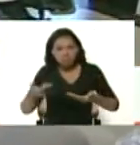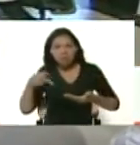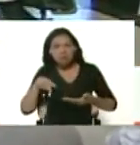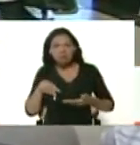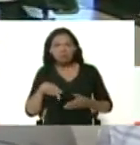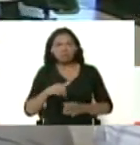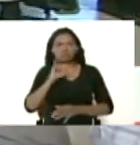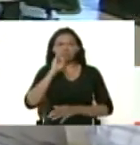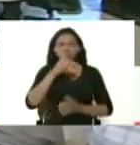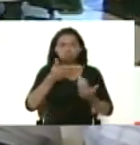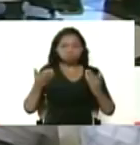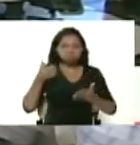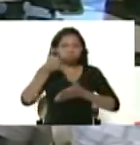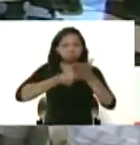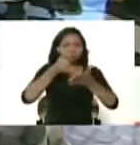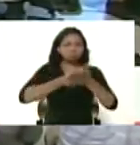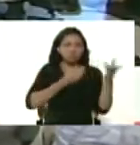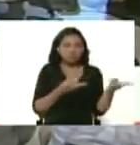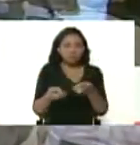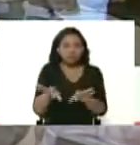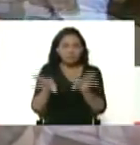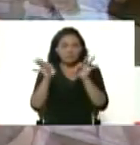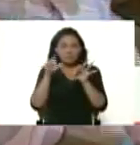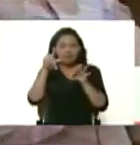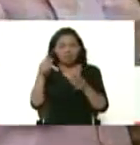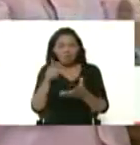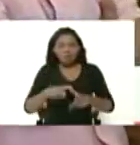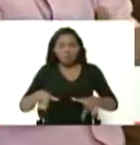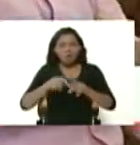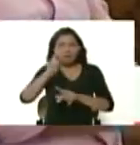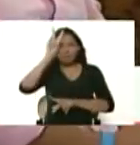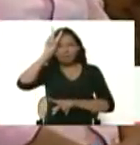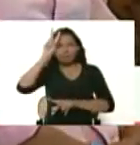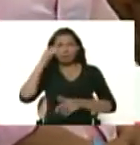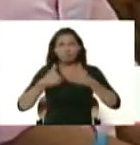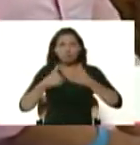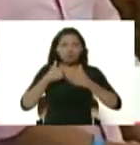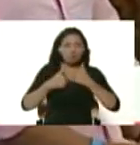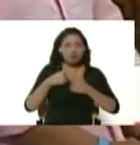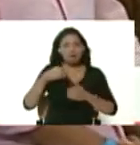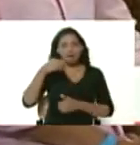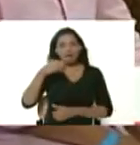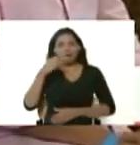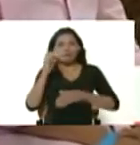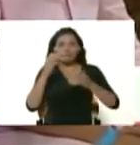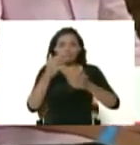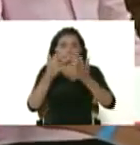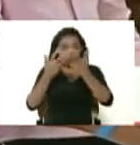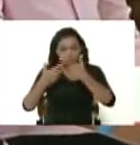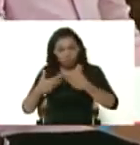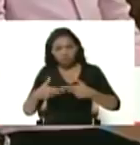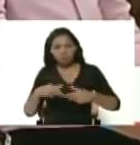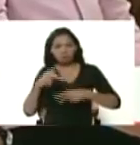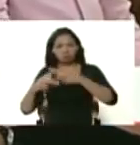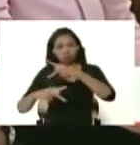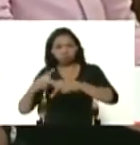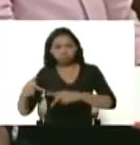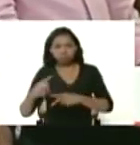Salón Sol del Perú, invitados especiales de este miércoles productivo. Tuvimos una